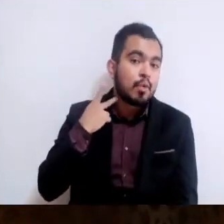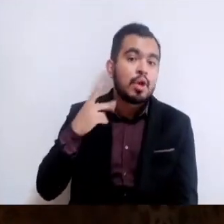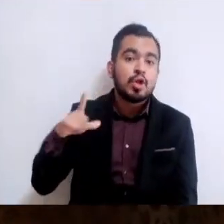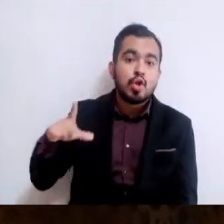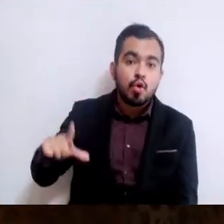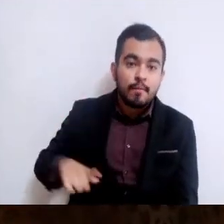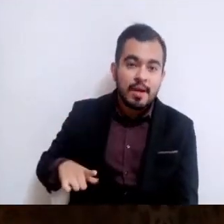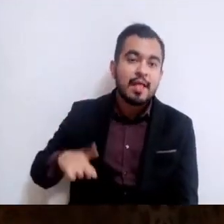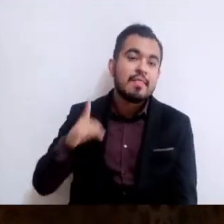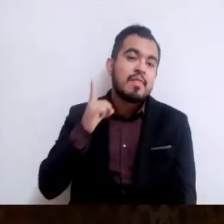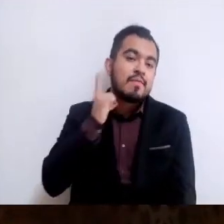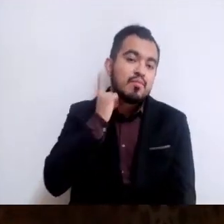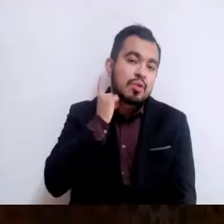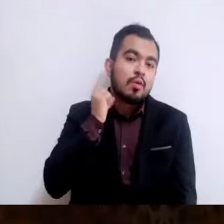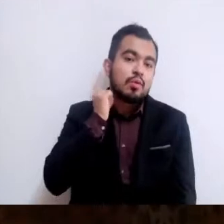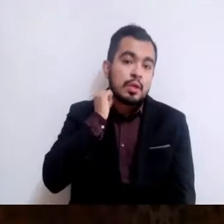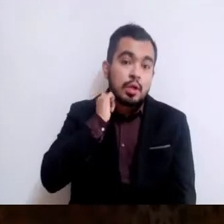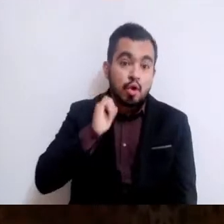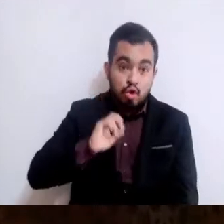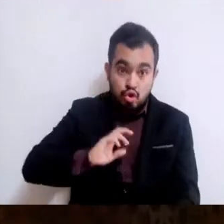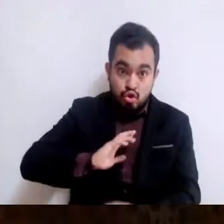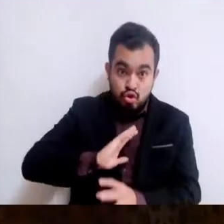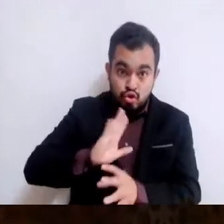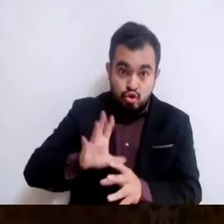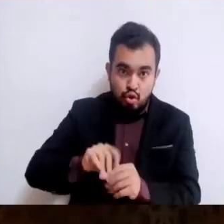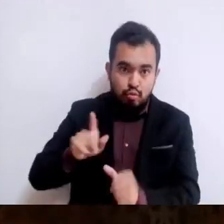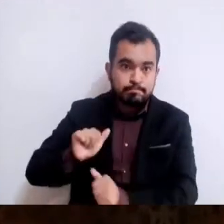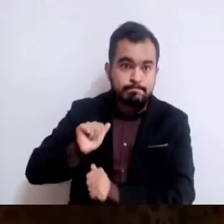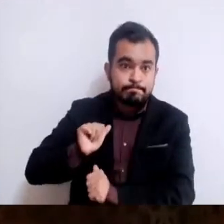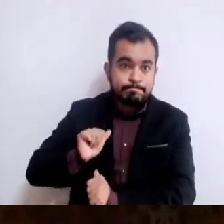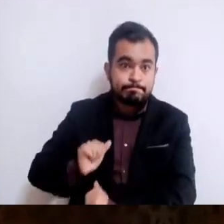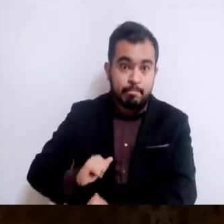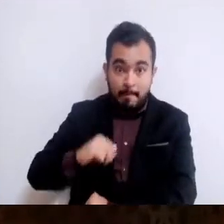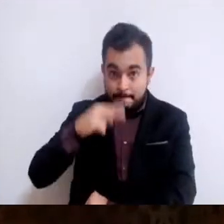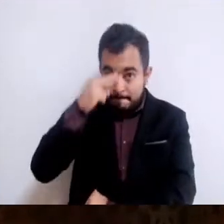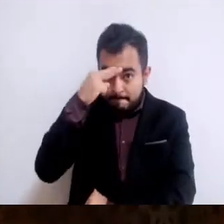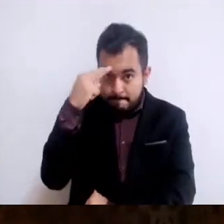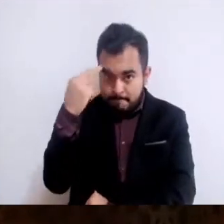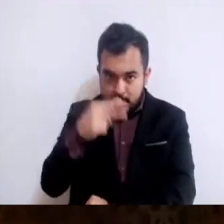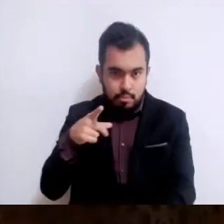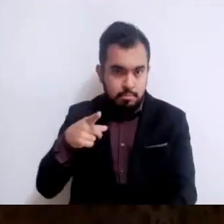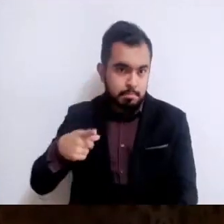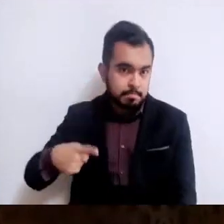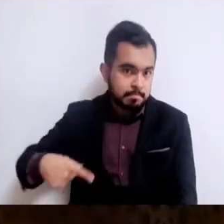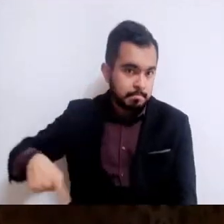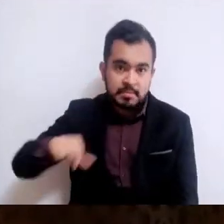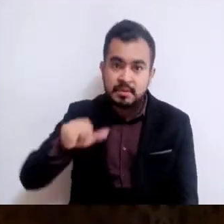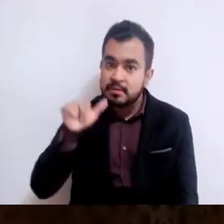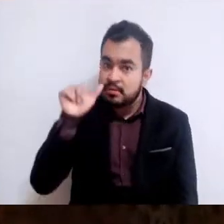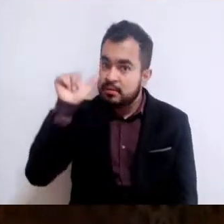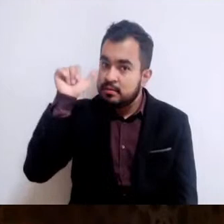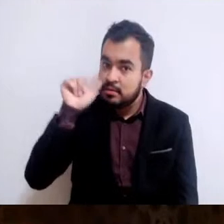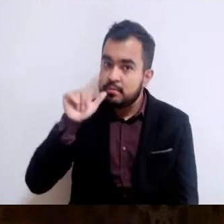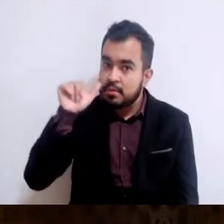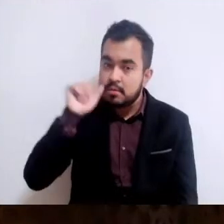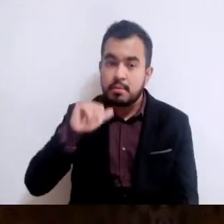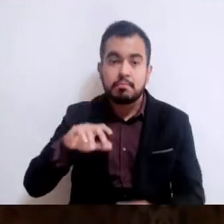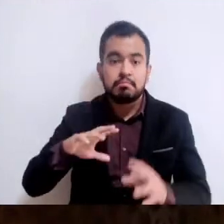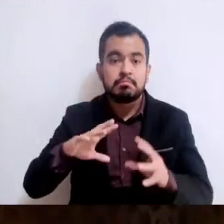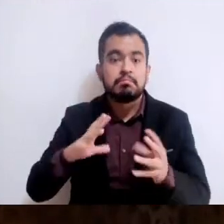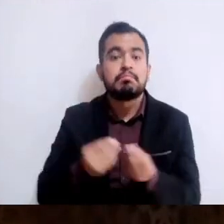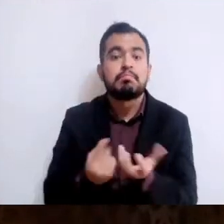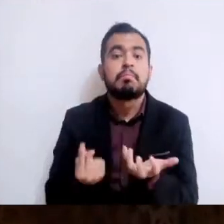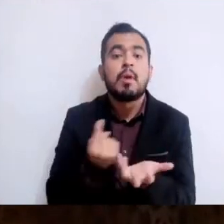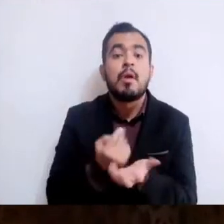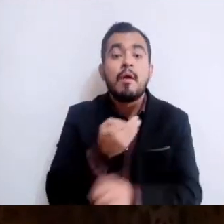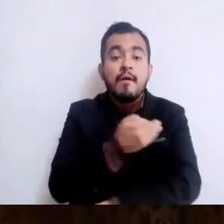recaerá la responsabilidad de este país, siempre han y seguirán formando parte de una familia. Y los grandes